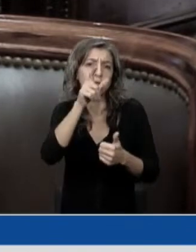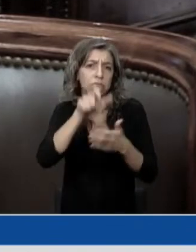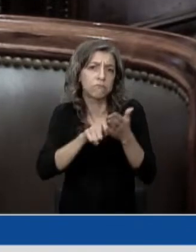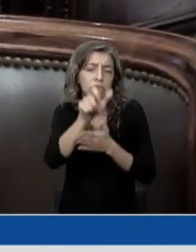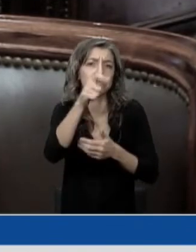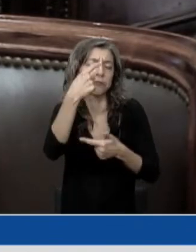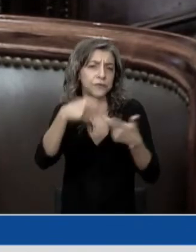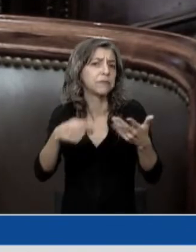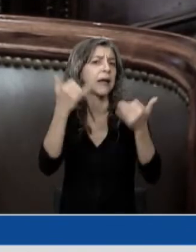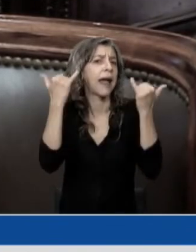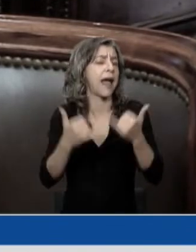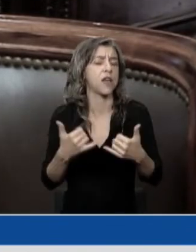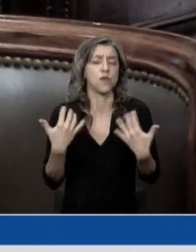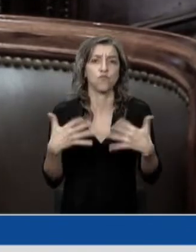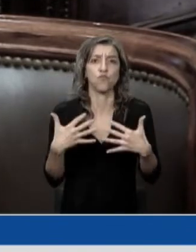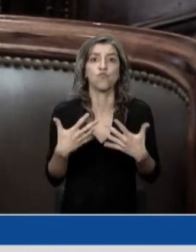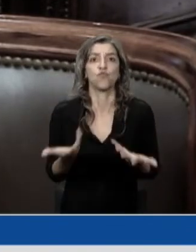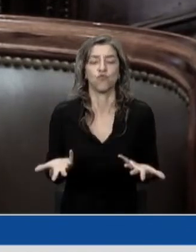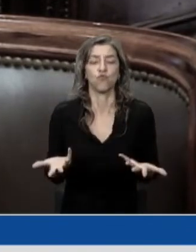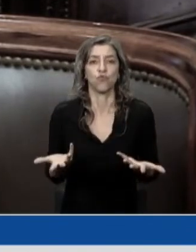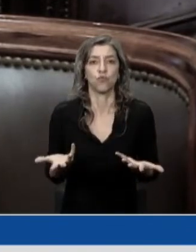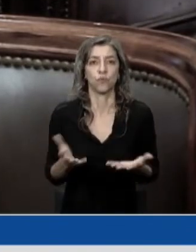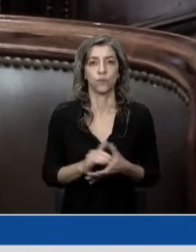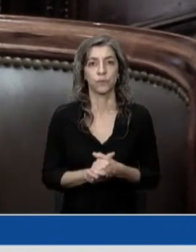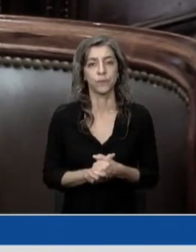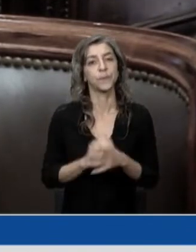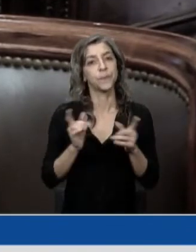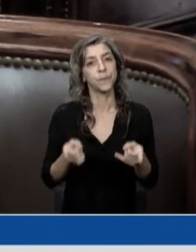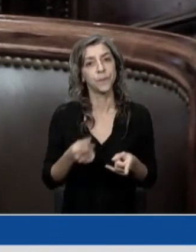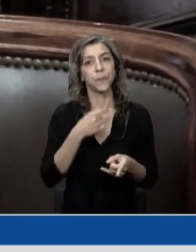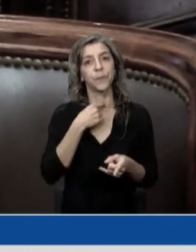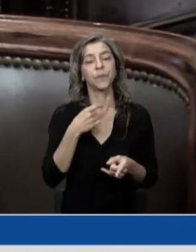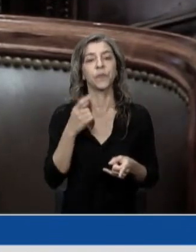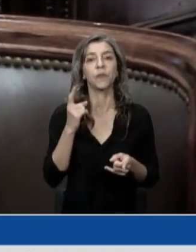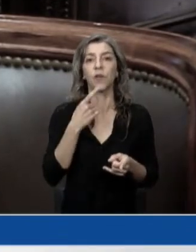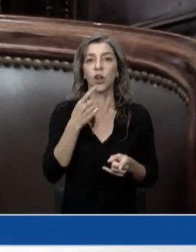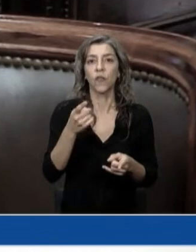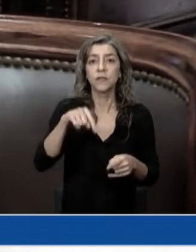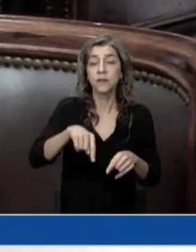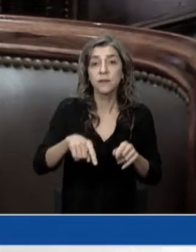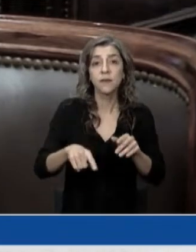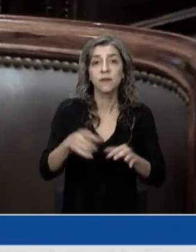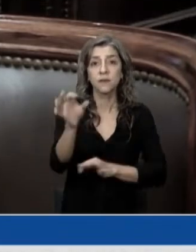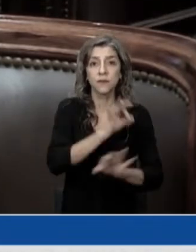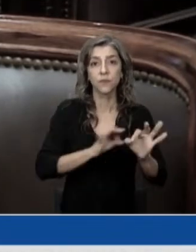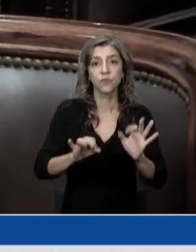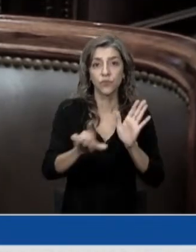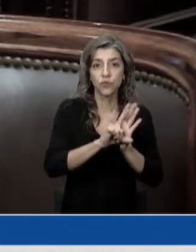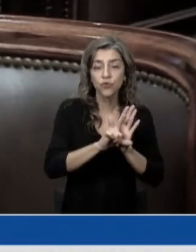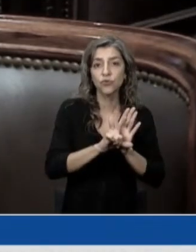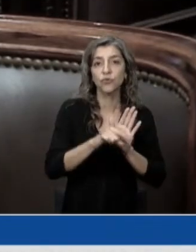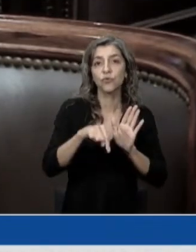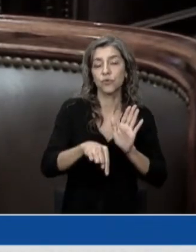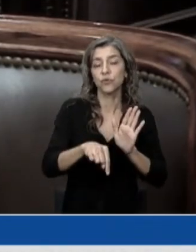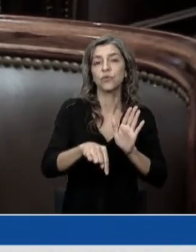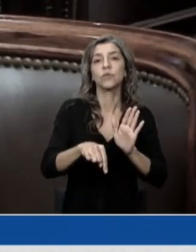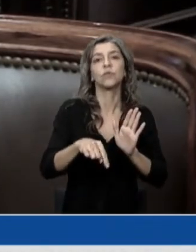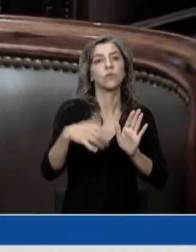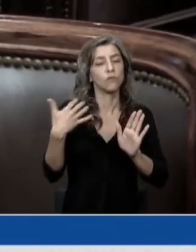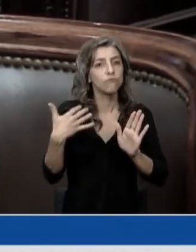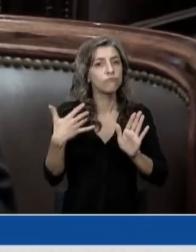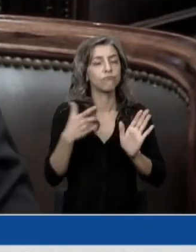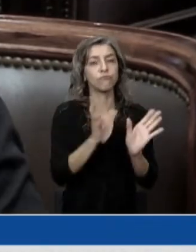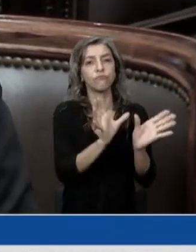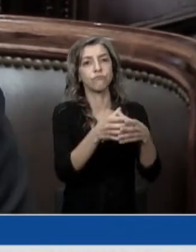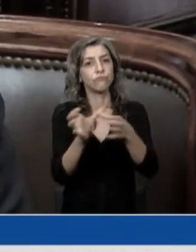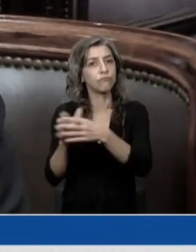la importancia también que algo que ha llevado a que logremos un proyecto unificado entre los distintos